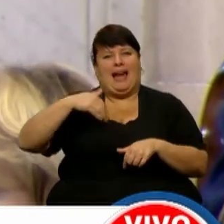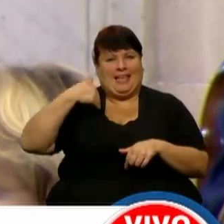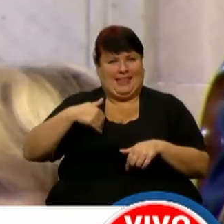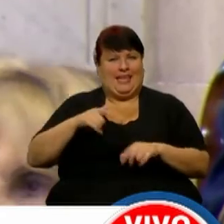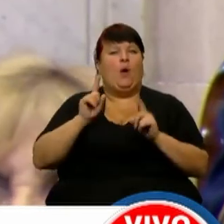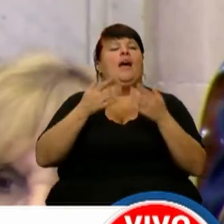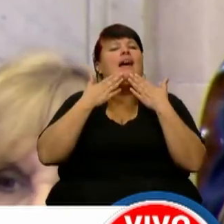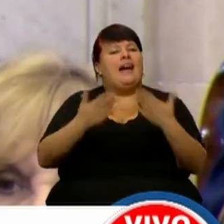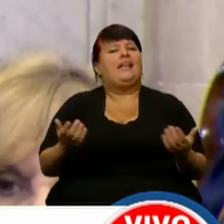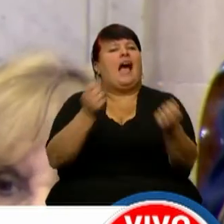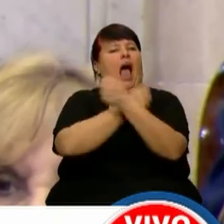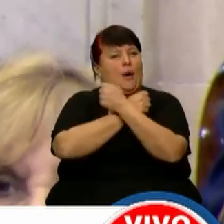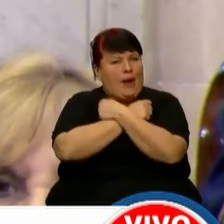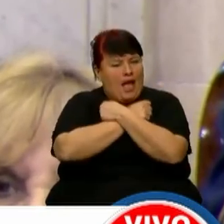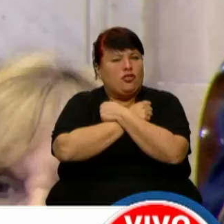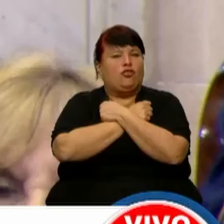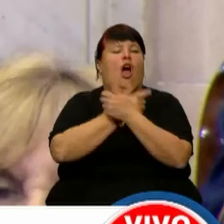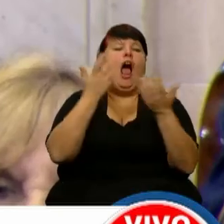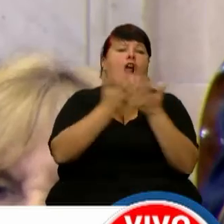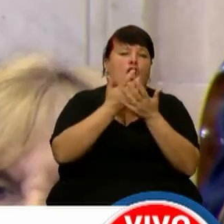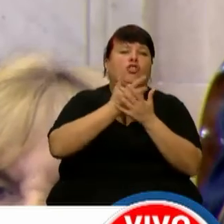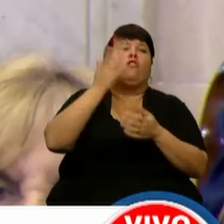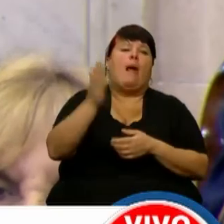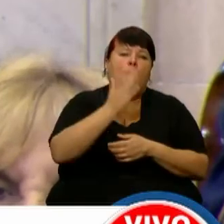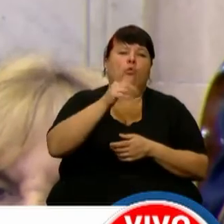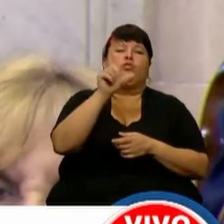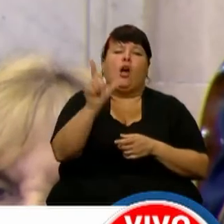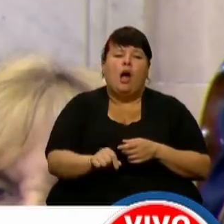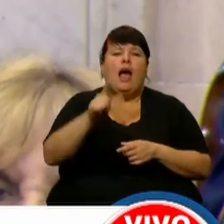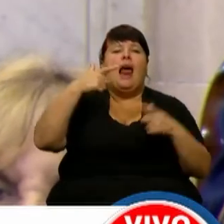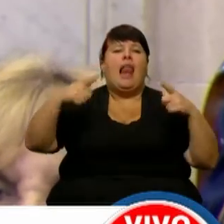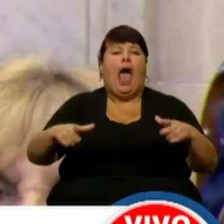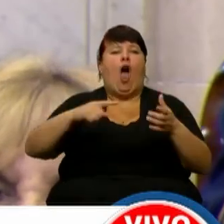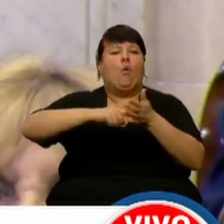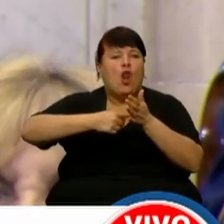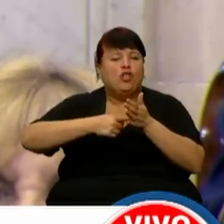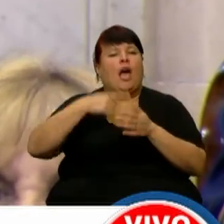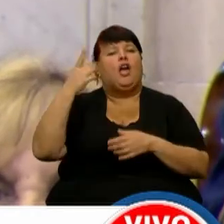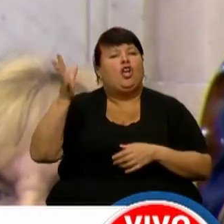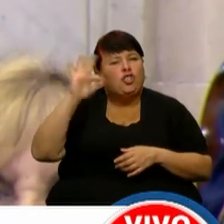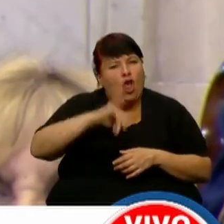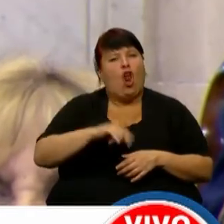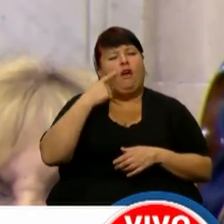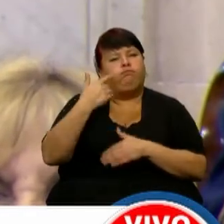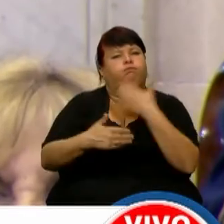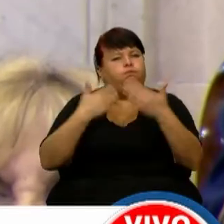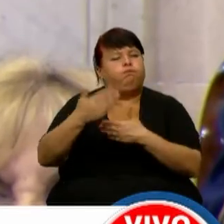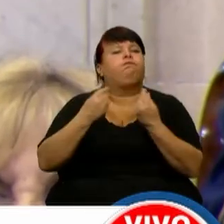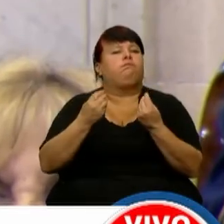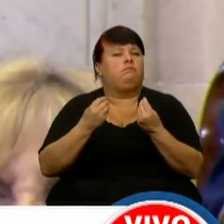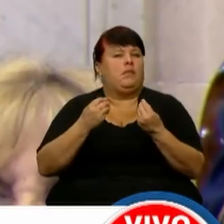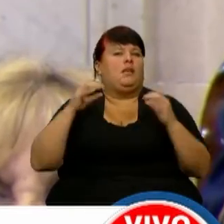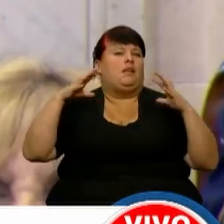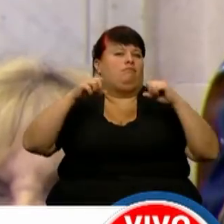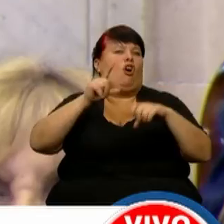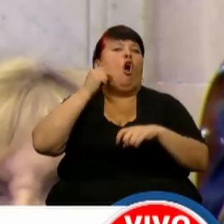Argentina. Así que gracias y un fuerte abrazo a los sufridos productores de la meseta del lago Buenos Aires que ven día a día el avance, reitero,